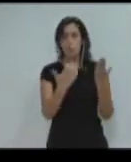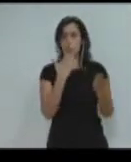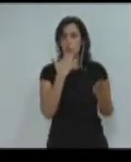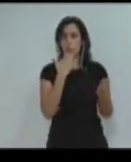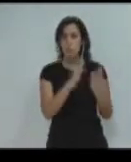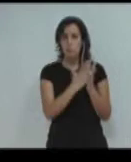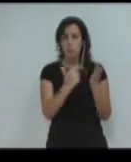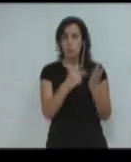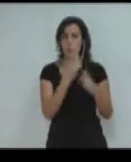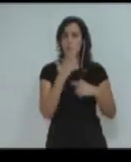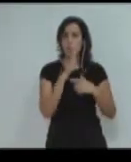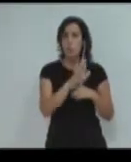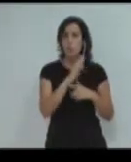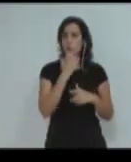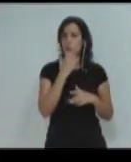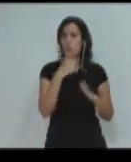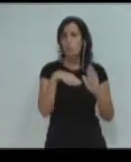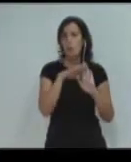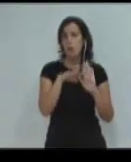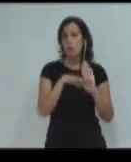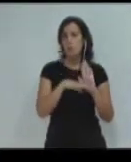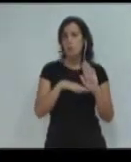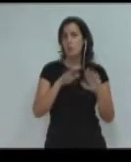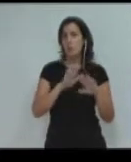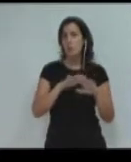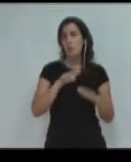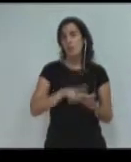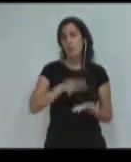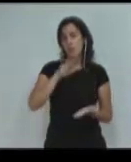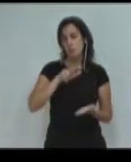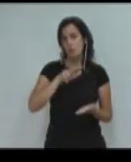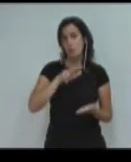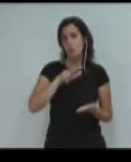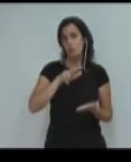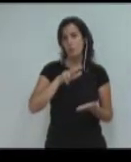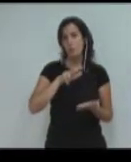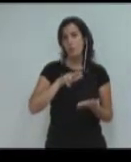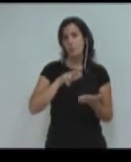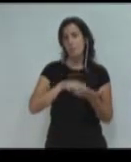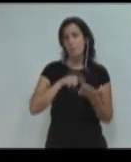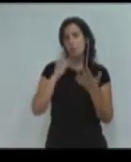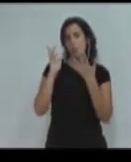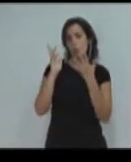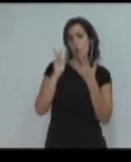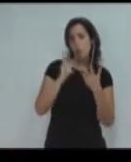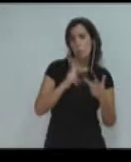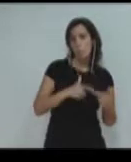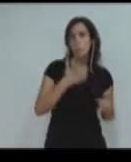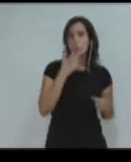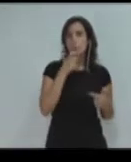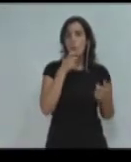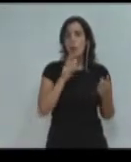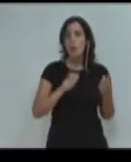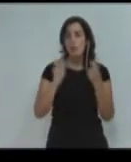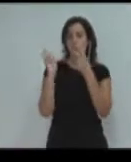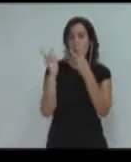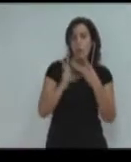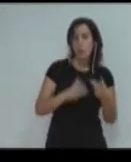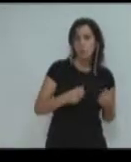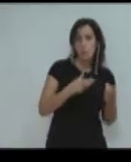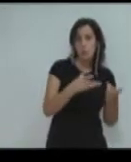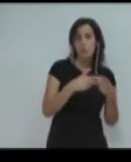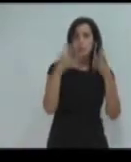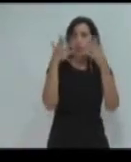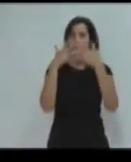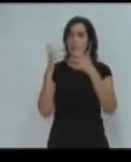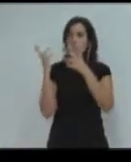se proponen algunas pautas de validación con unos recuentos que se hacen en cuanto a palabras, en cuanto a frases, pero bien es